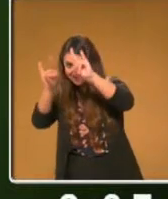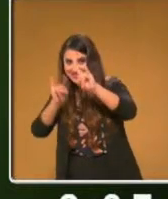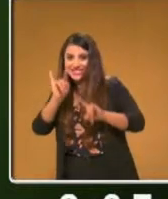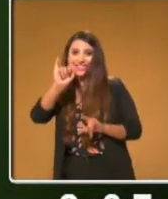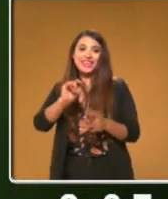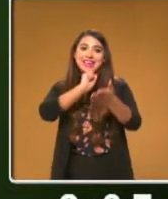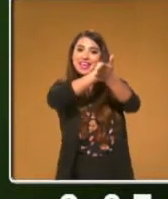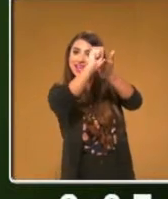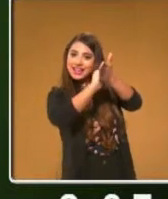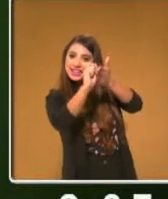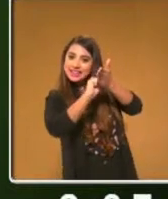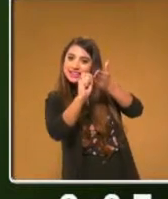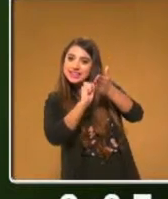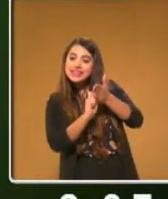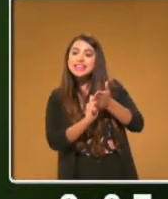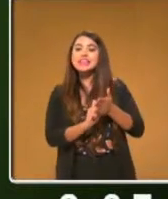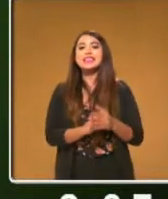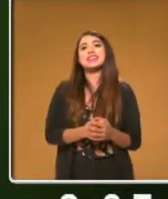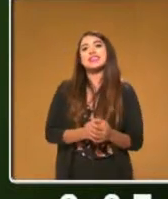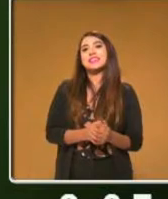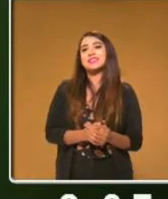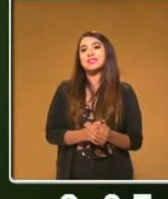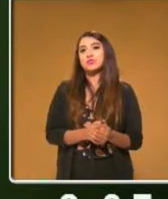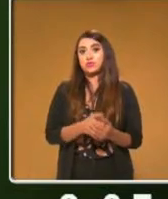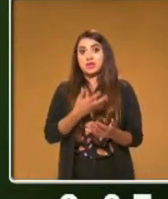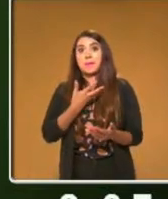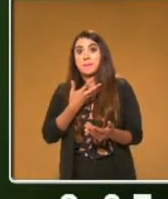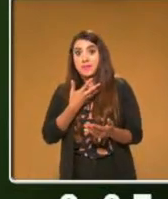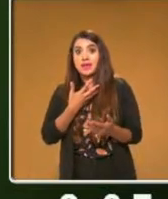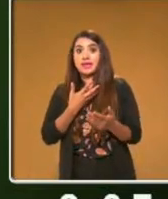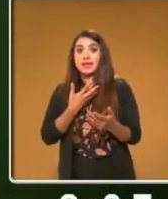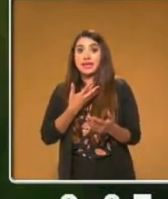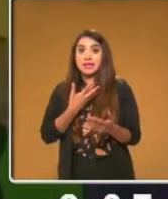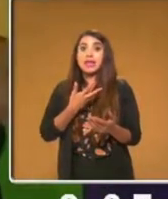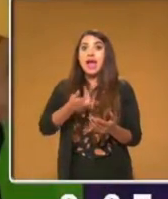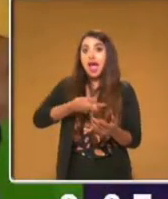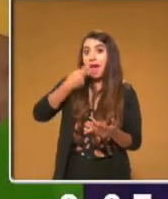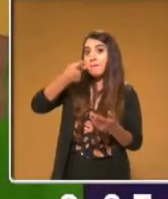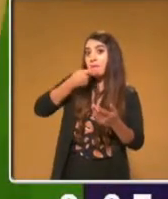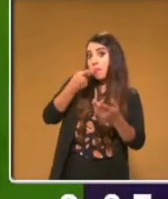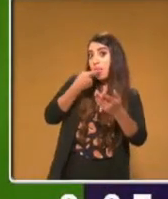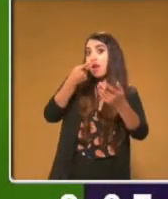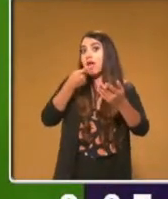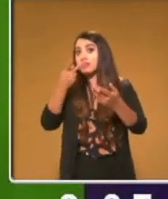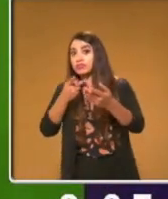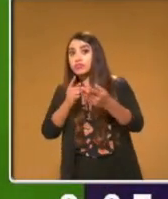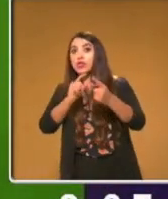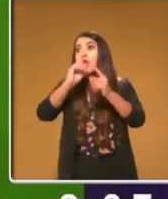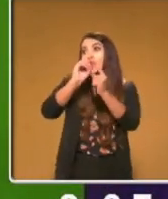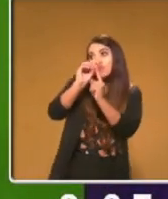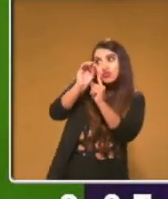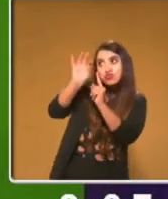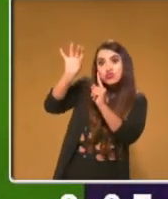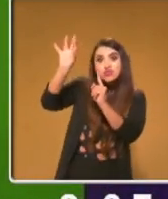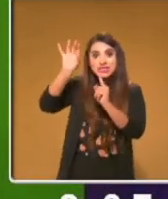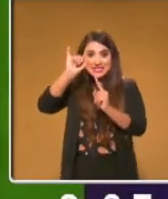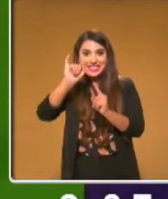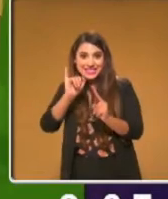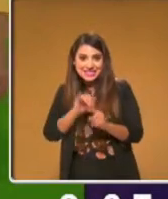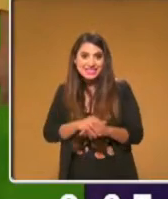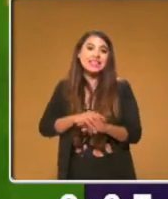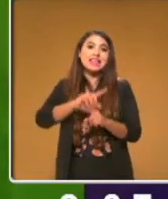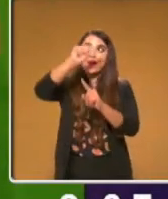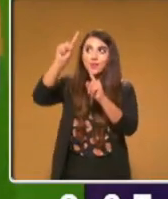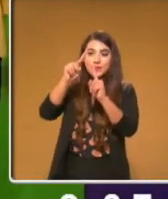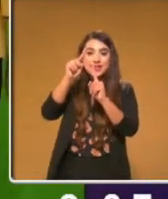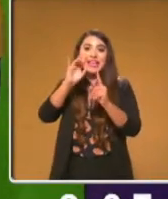los diálogos contenidos dentro de los bocadillos o los globos. Los dibujos son muy